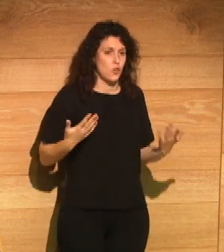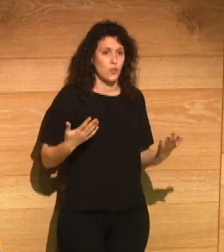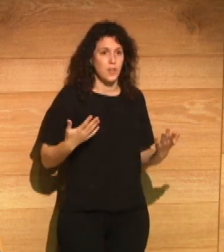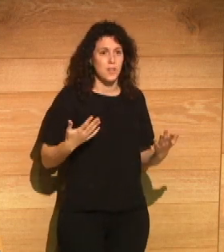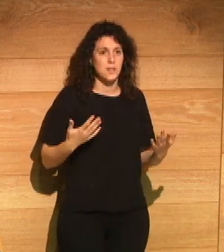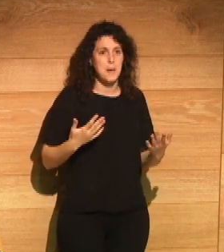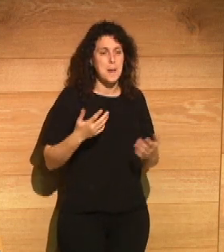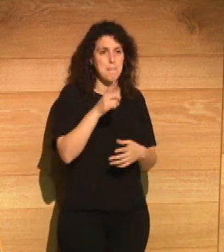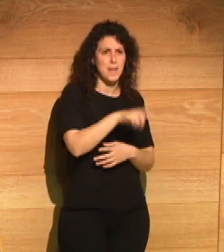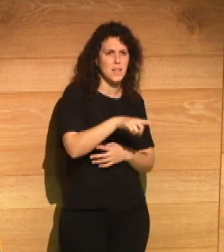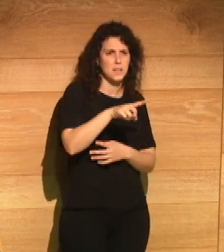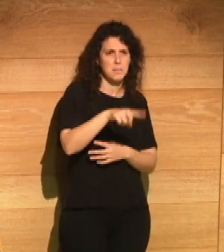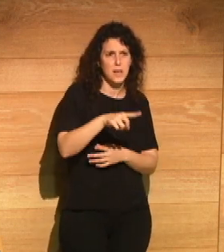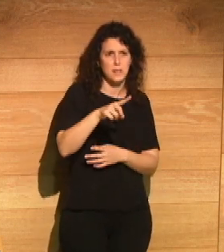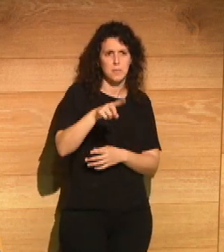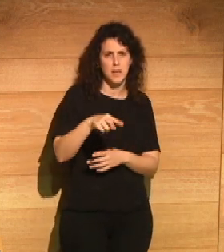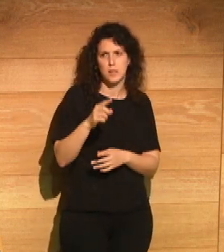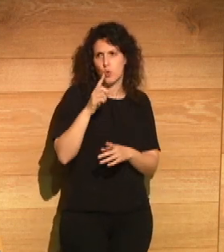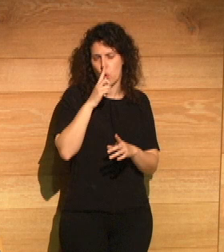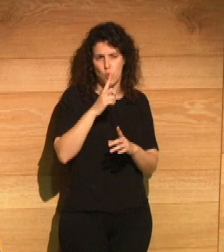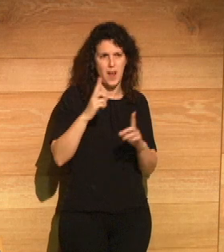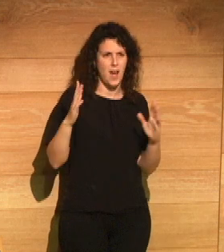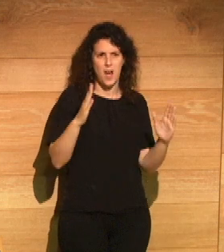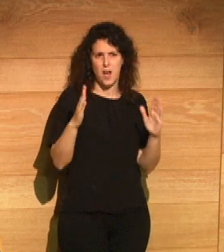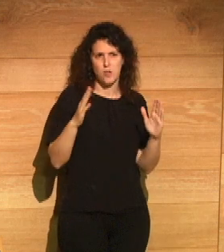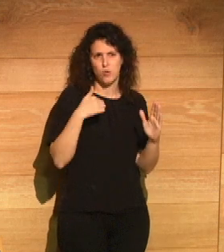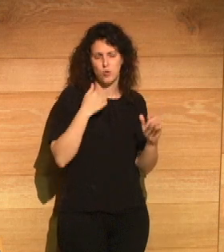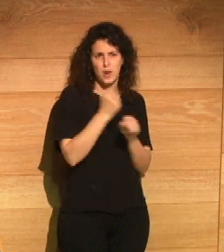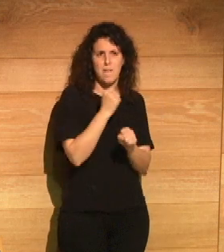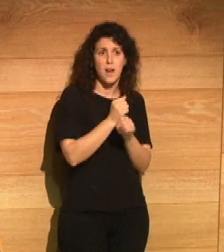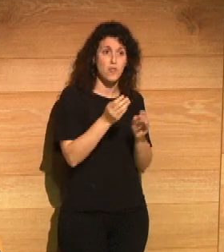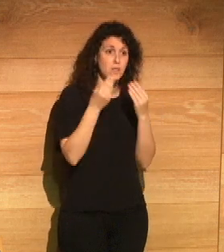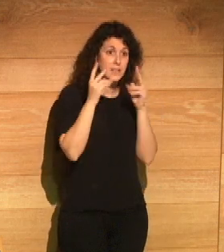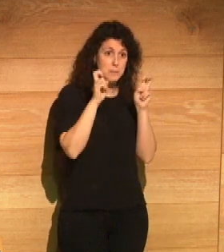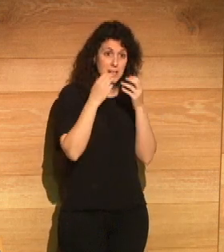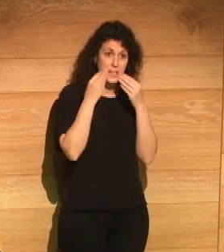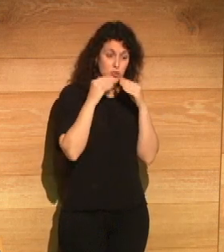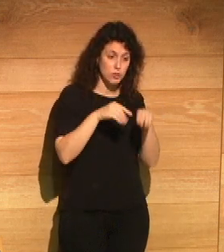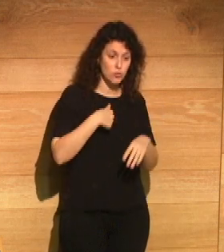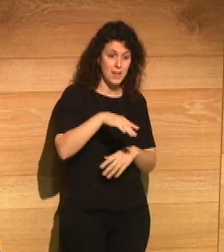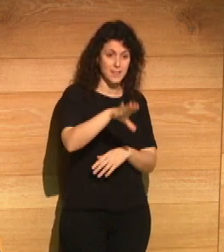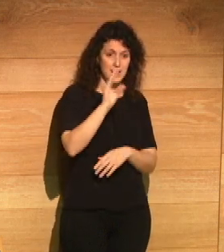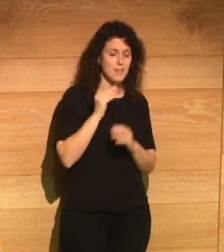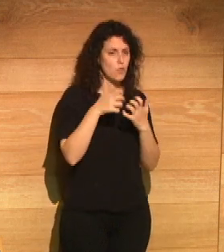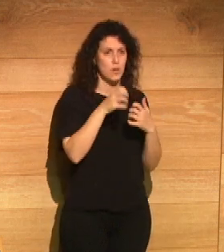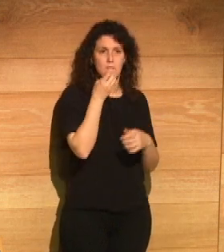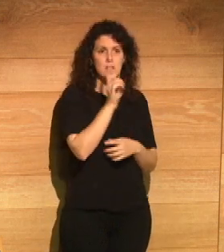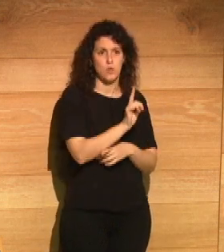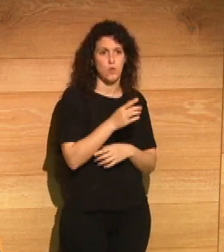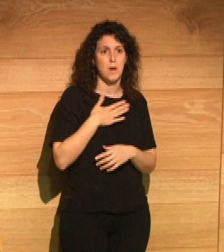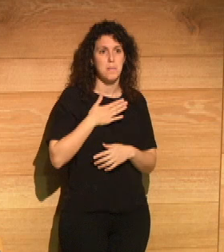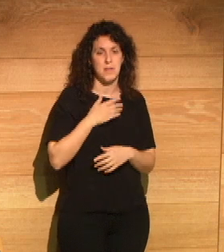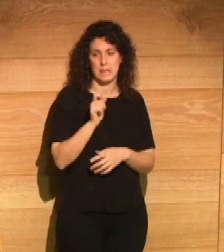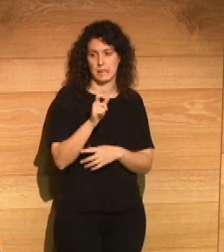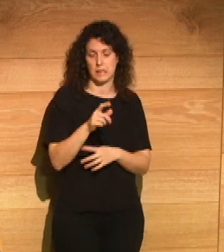de varios meses o quizás un año largo de estar trabajándole a esa historia, entendí que no estaba funcionando, que a mí me suele